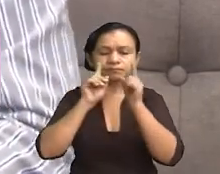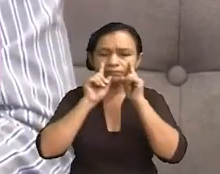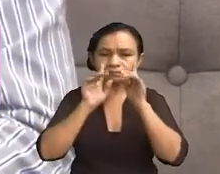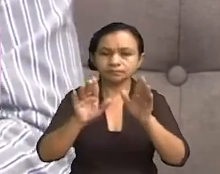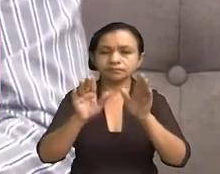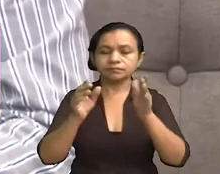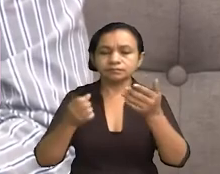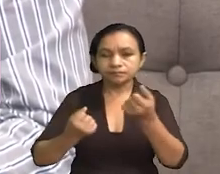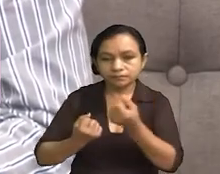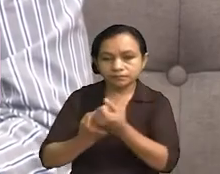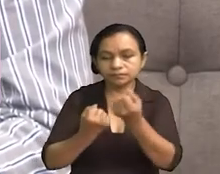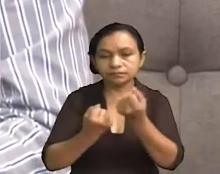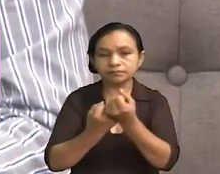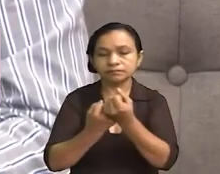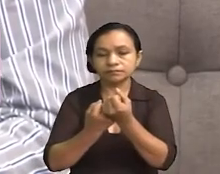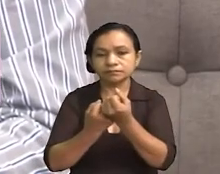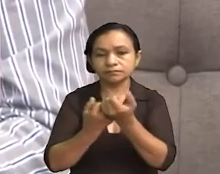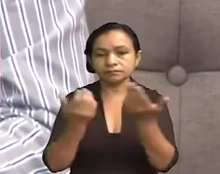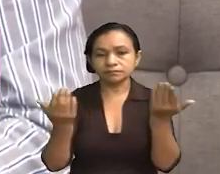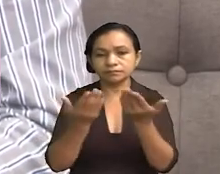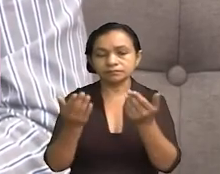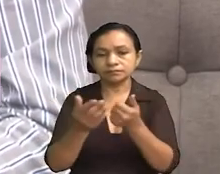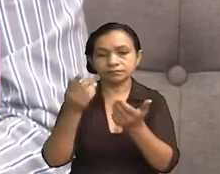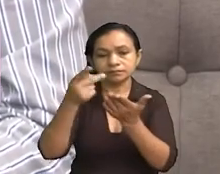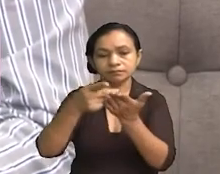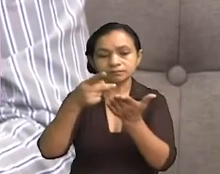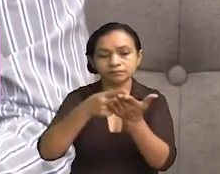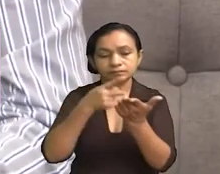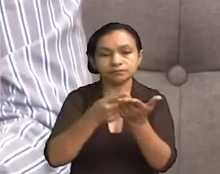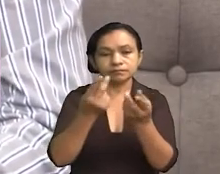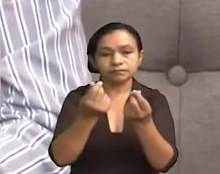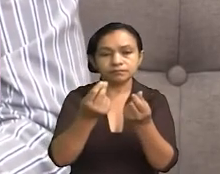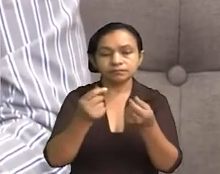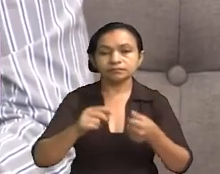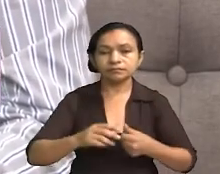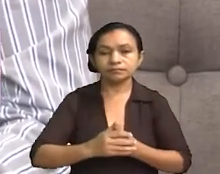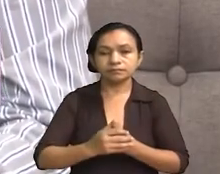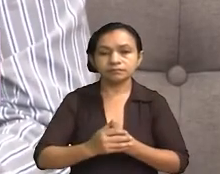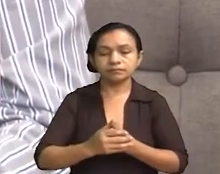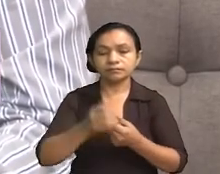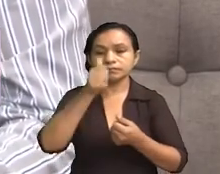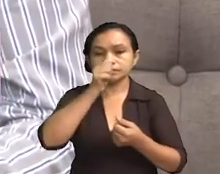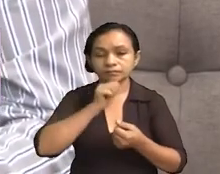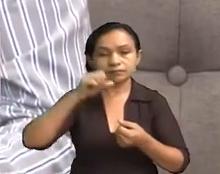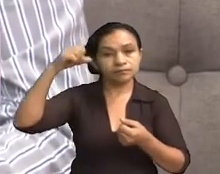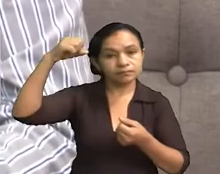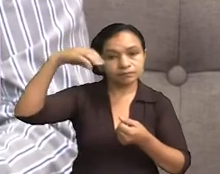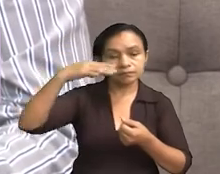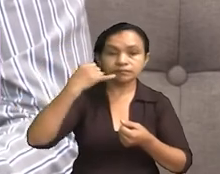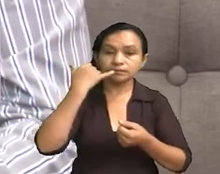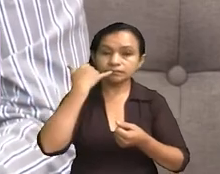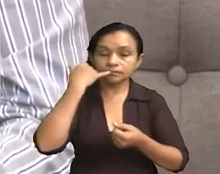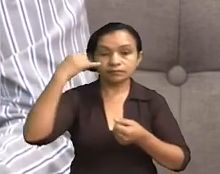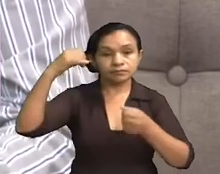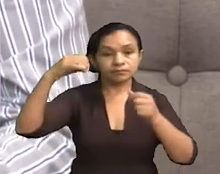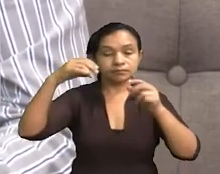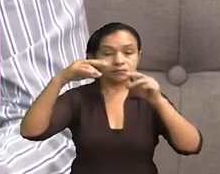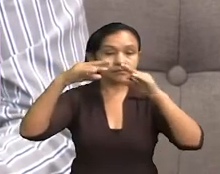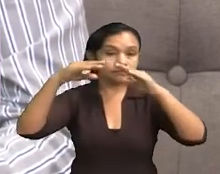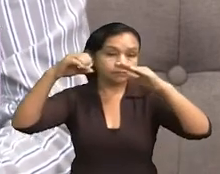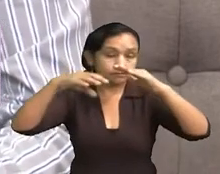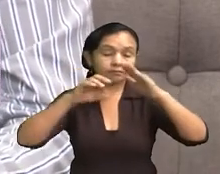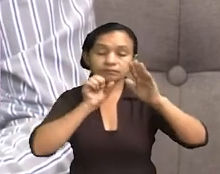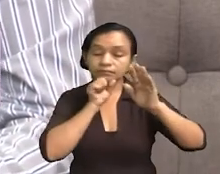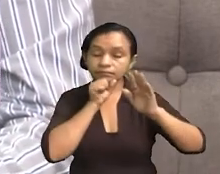los subsidios en el presupuesto general de la República de agua, luz, teléfono y energía para los